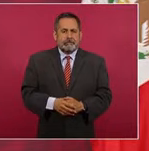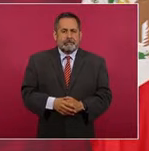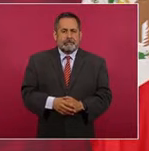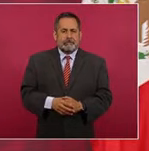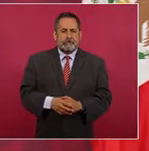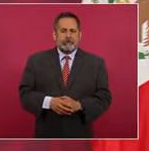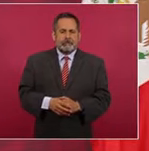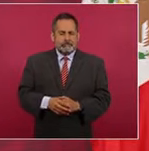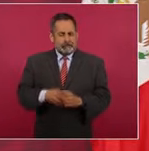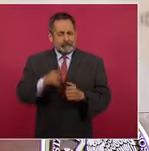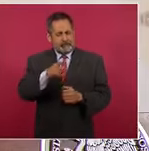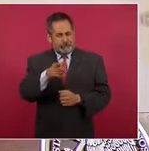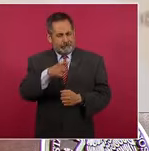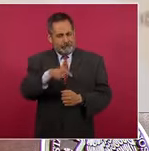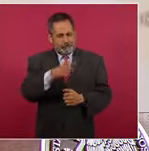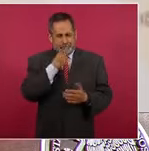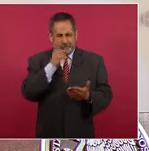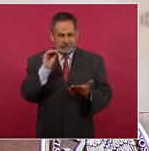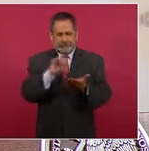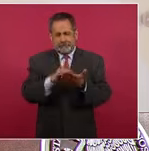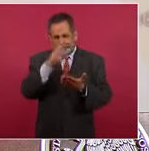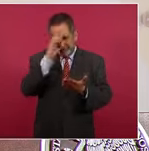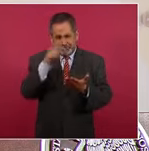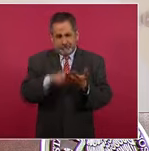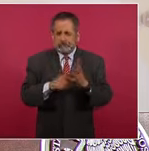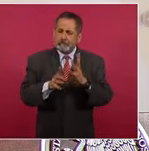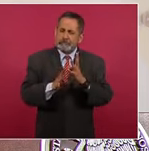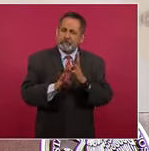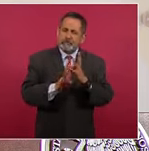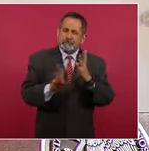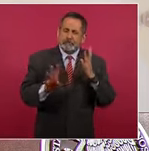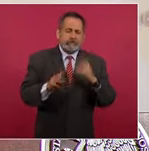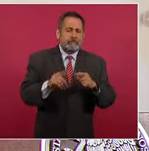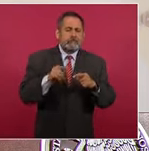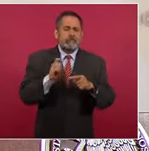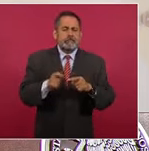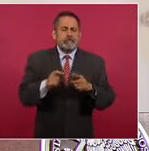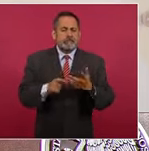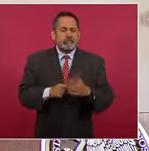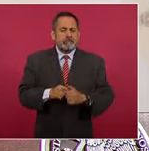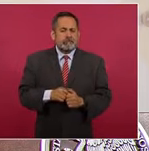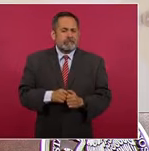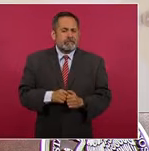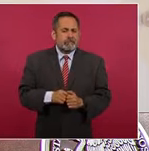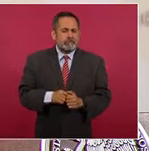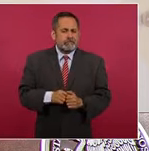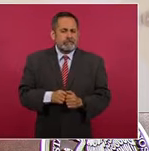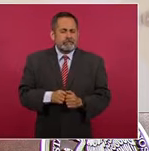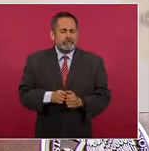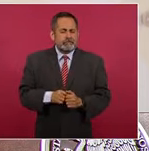y ponían una foto en donde la cola estaba en ahí donde venden